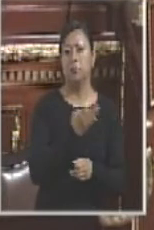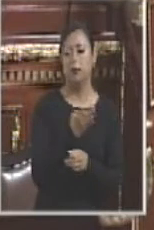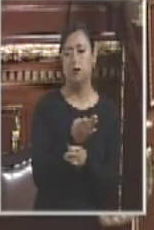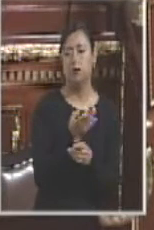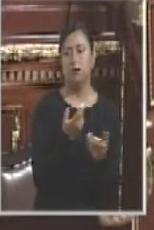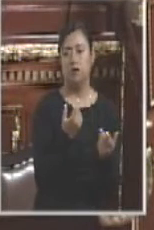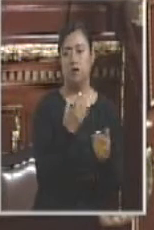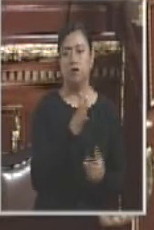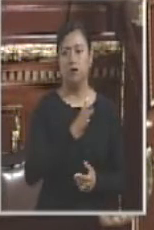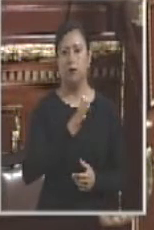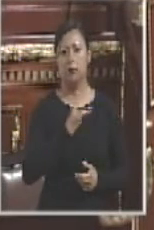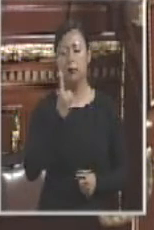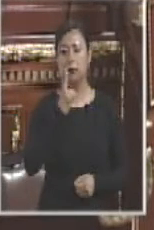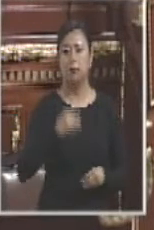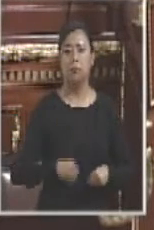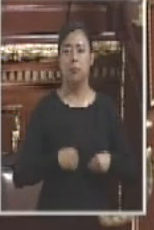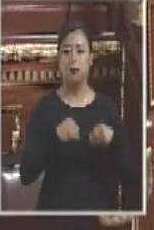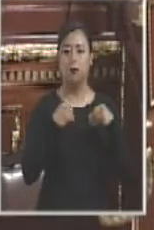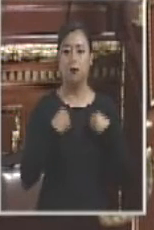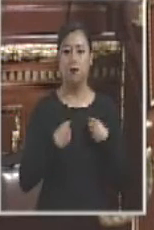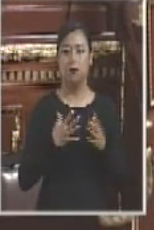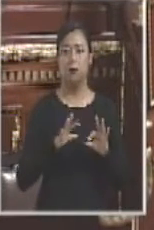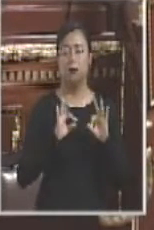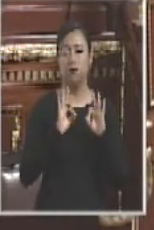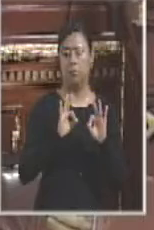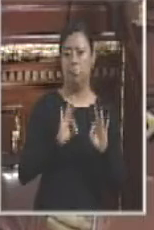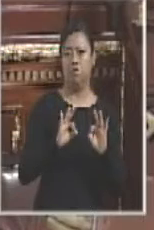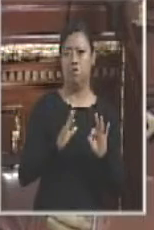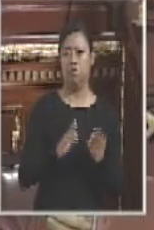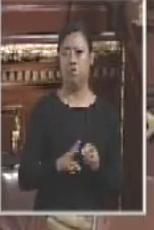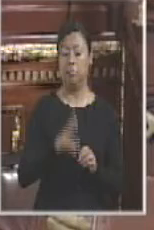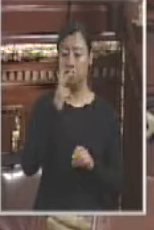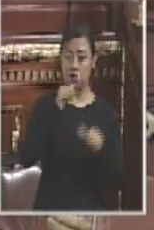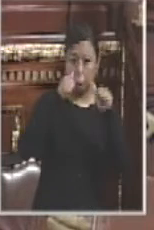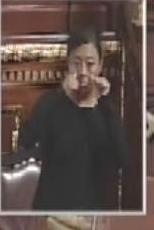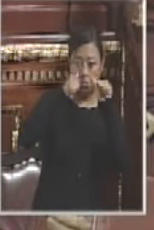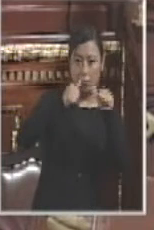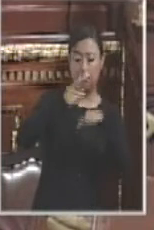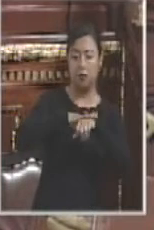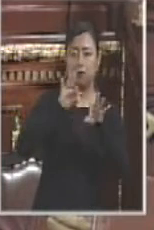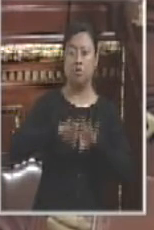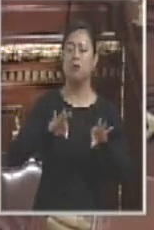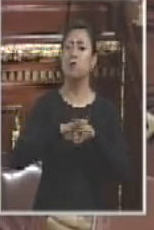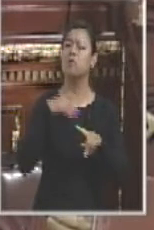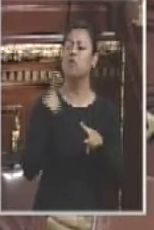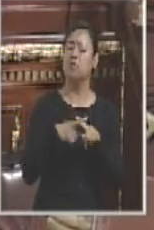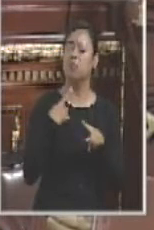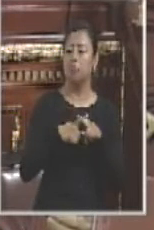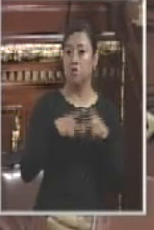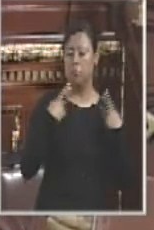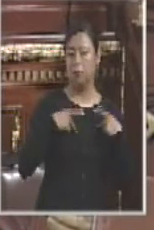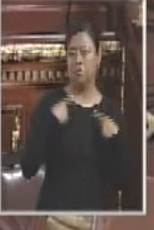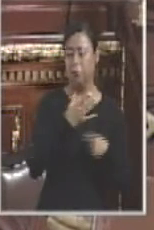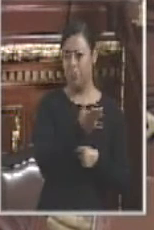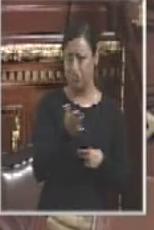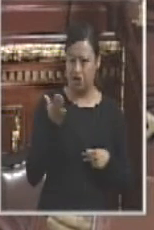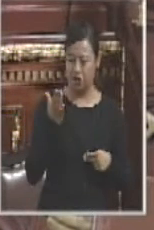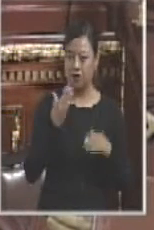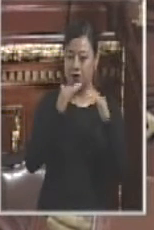con una vivienda digna, otorgando especial atención a aquellas que perdieron sus viviendas en los pasados